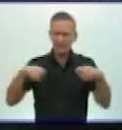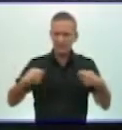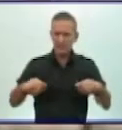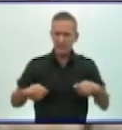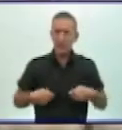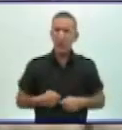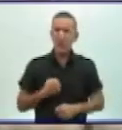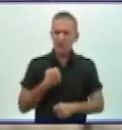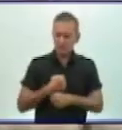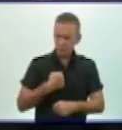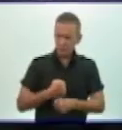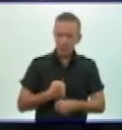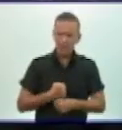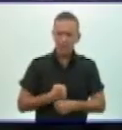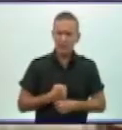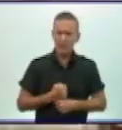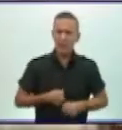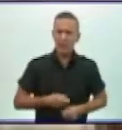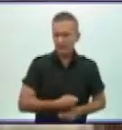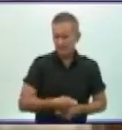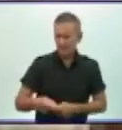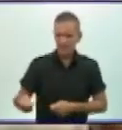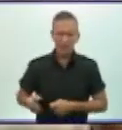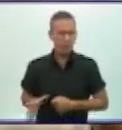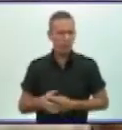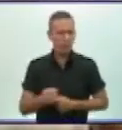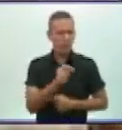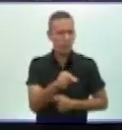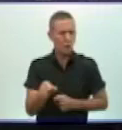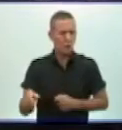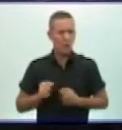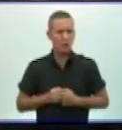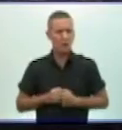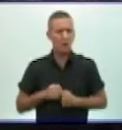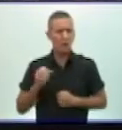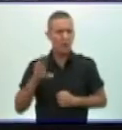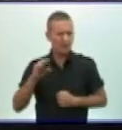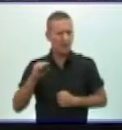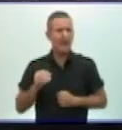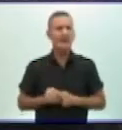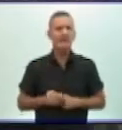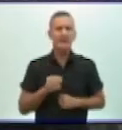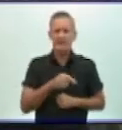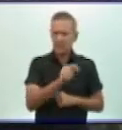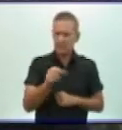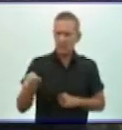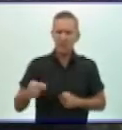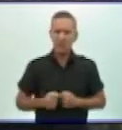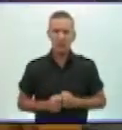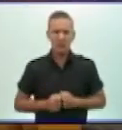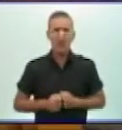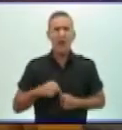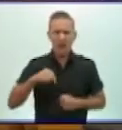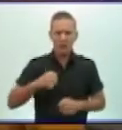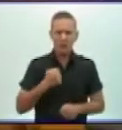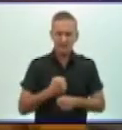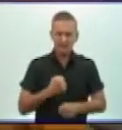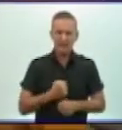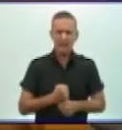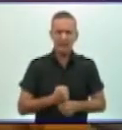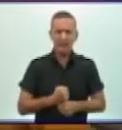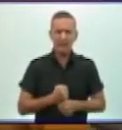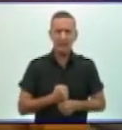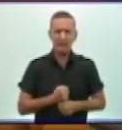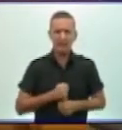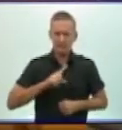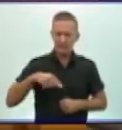Ya repartimos todos los personajes. Yo estoy terminando de escribir lo que van a decir los personajes. Eso me parece bien. Por lo pronto sigan trabajando en el asunto. ¿Usted lista? Lo